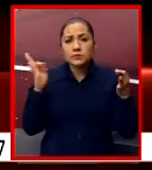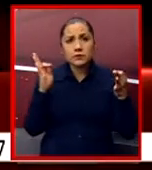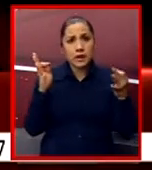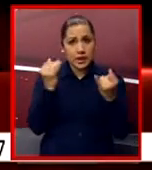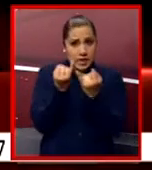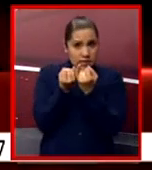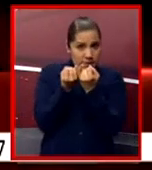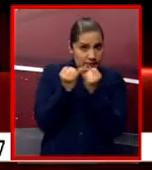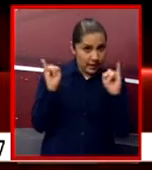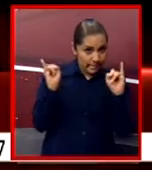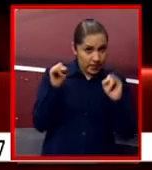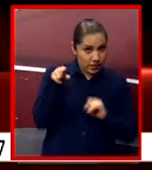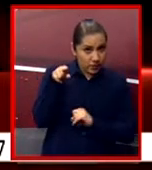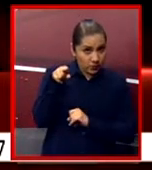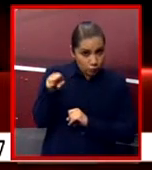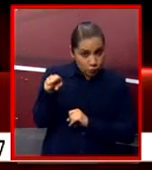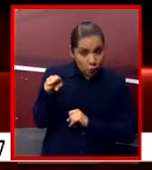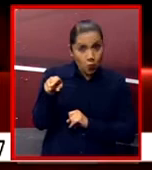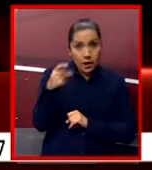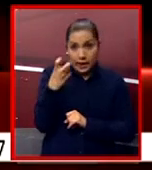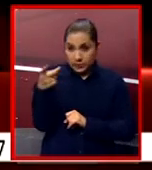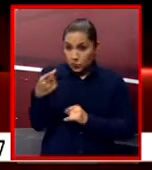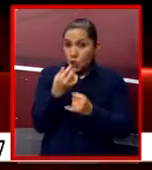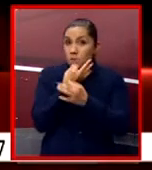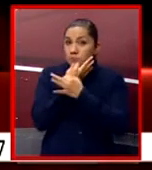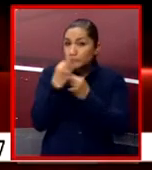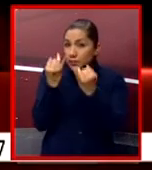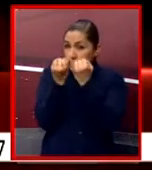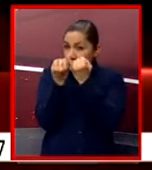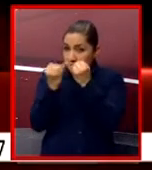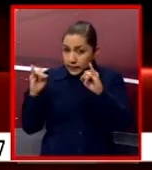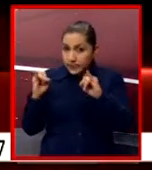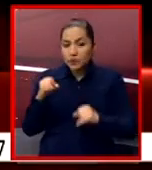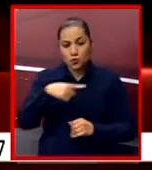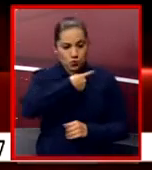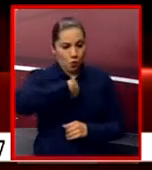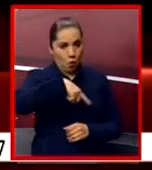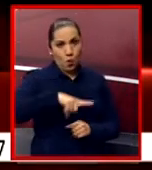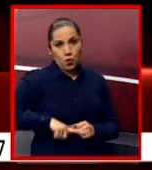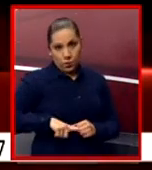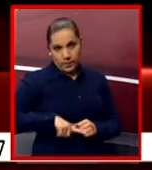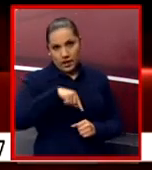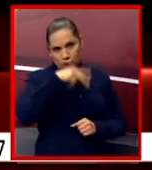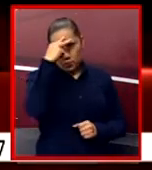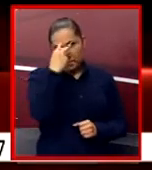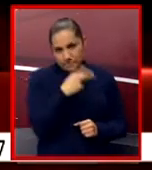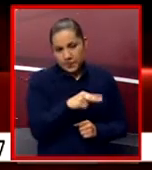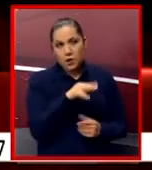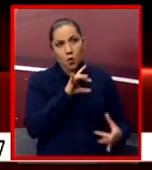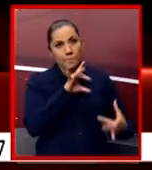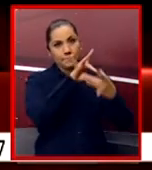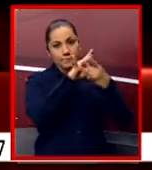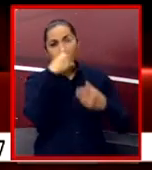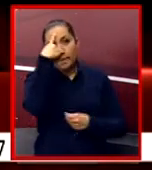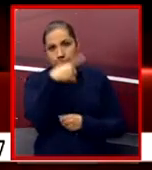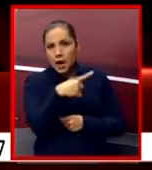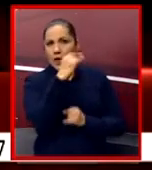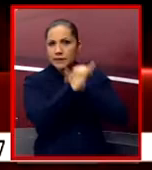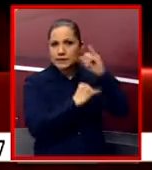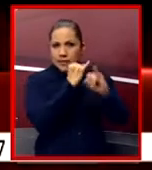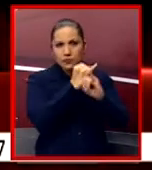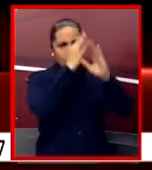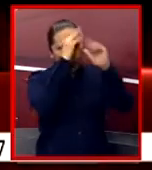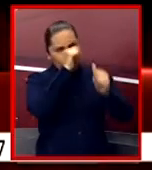de Cataluña, el gobierno de México, con base en el derecho internacional, no habrá de reconocer